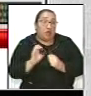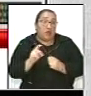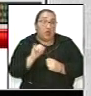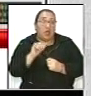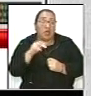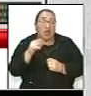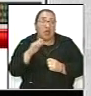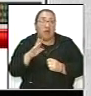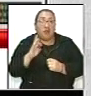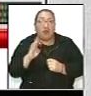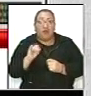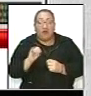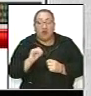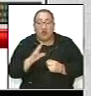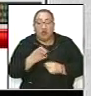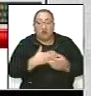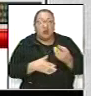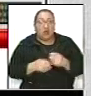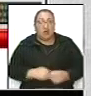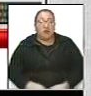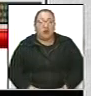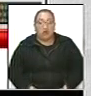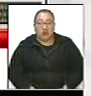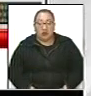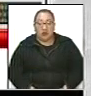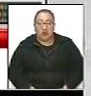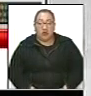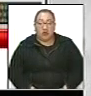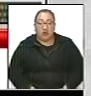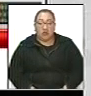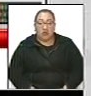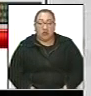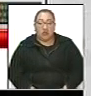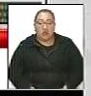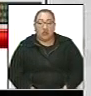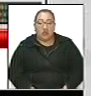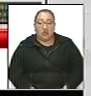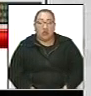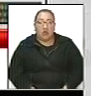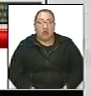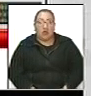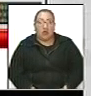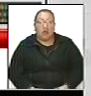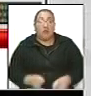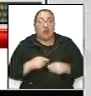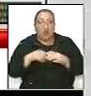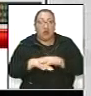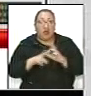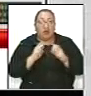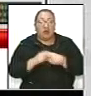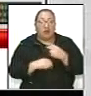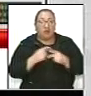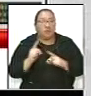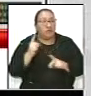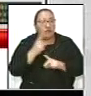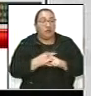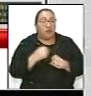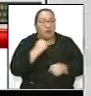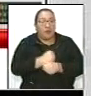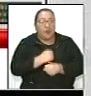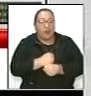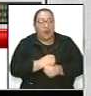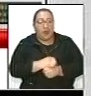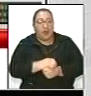INAVIF, que es un servicio que funciona en el territorio local, pero que estamos en el ámbito nacional, no sumamos